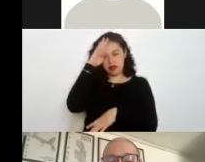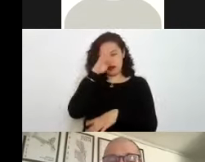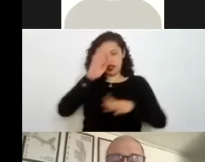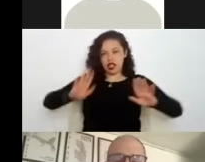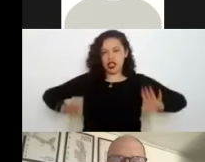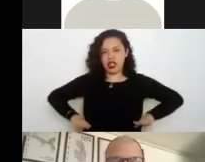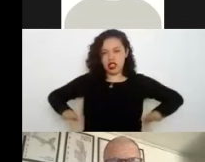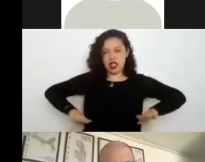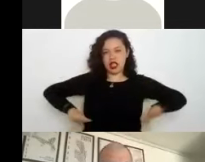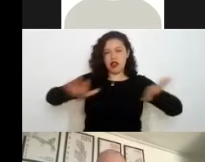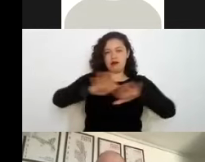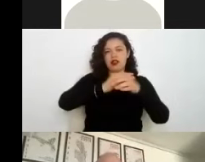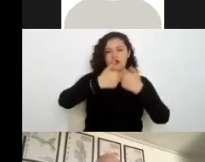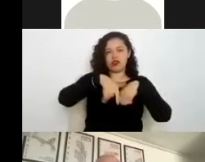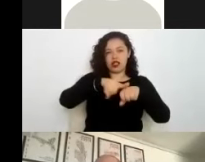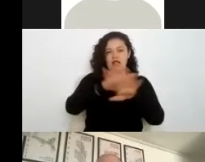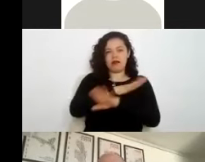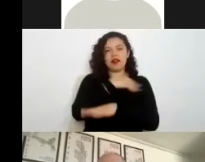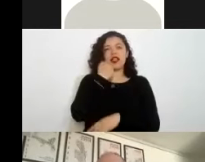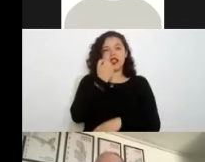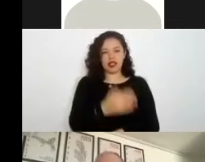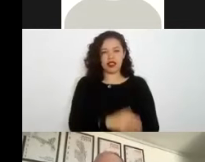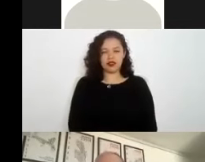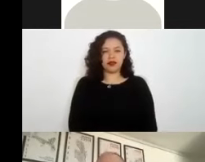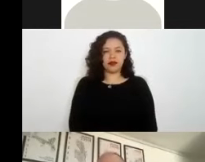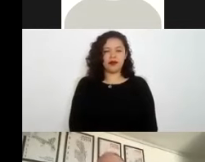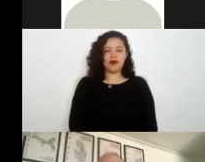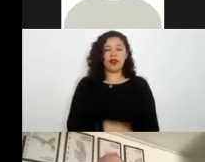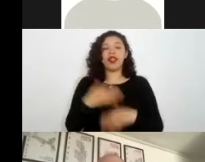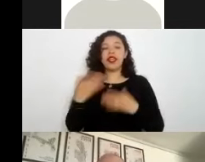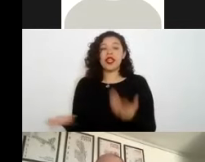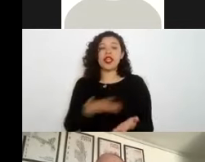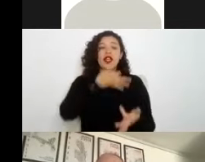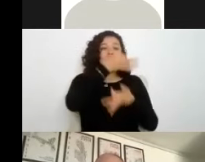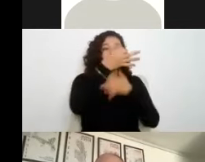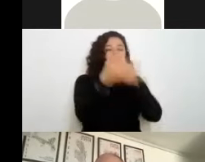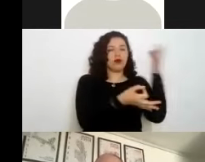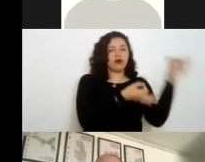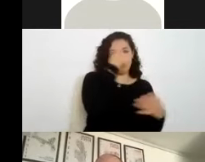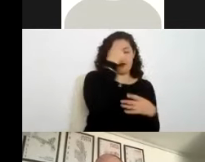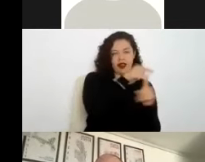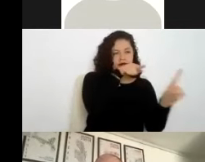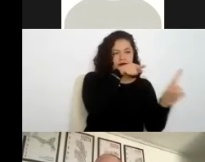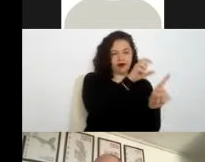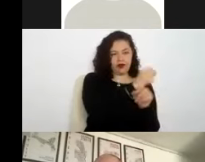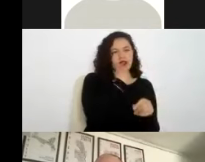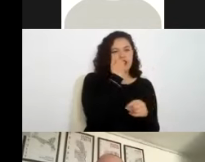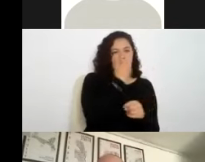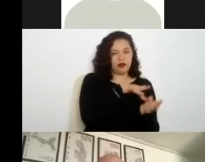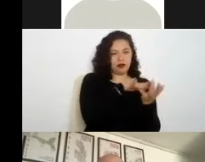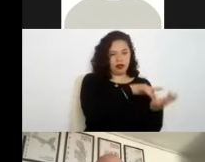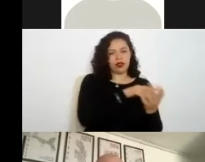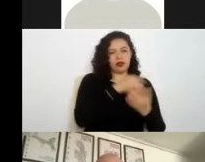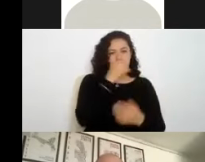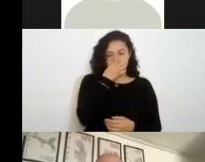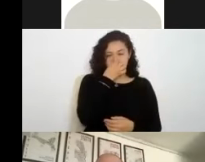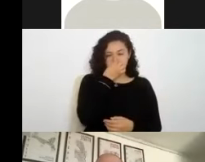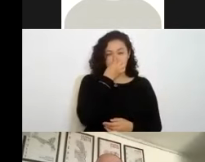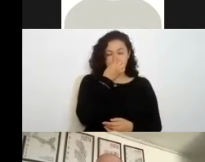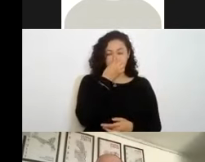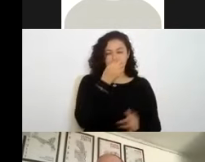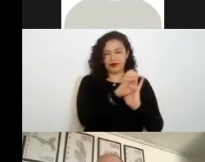comportamientos sociales. Y es diferente al marketing con causa. Ahorita vamos a ver unos ejemplos, pero el marketing con causa es